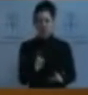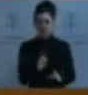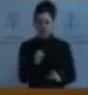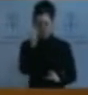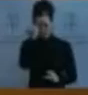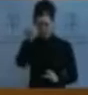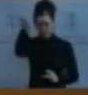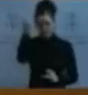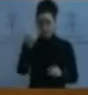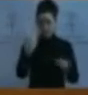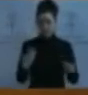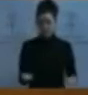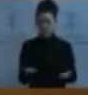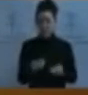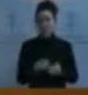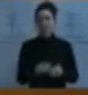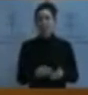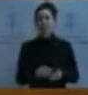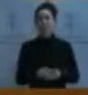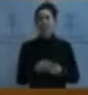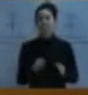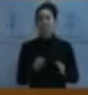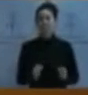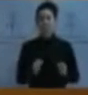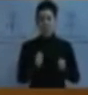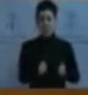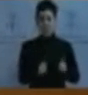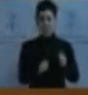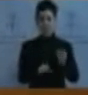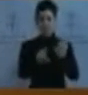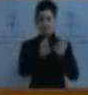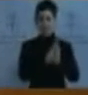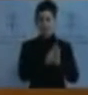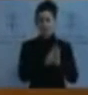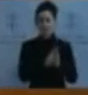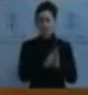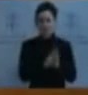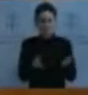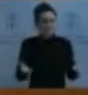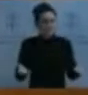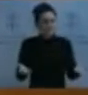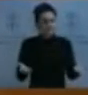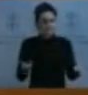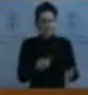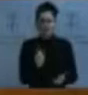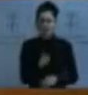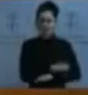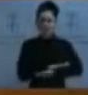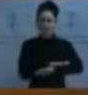iniciativa legislativa, desde luego es un Gobierno, a nuestro juicio, que está instalado en la nada.